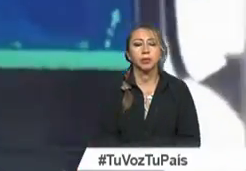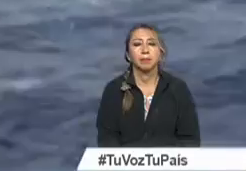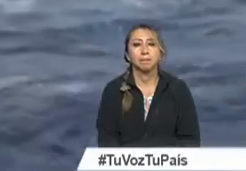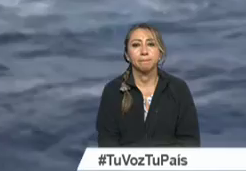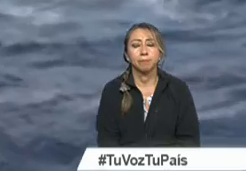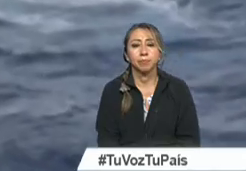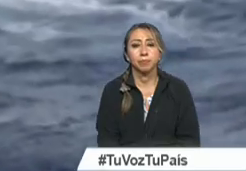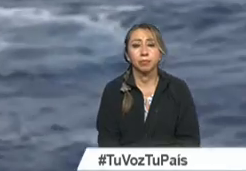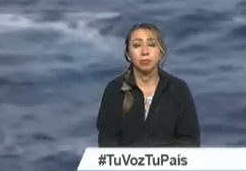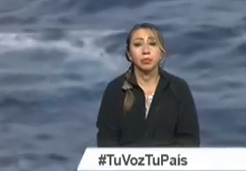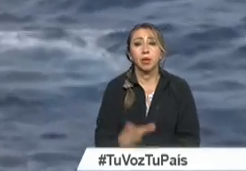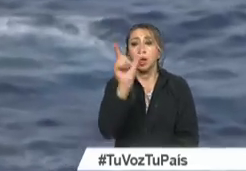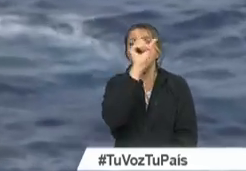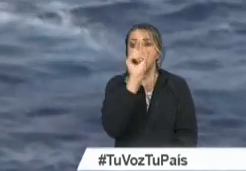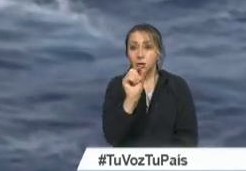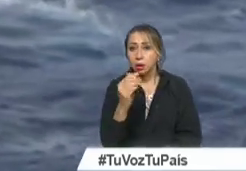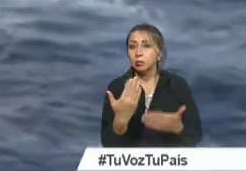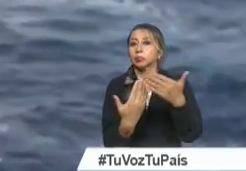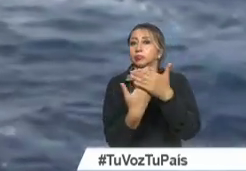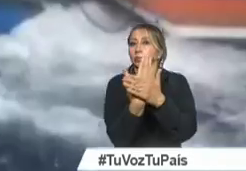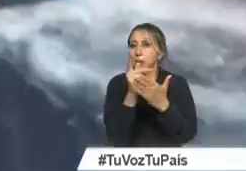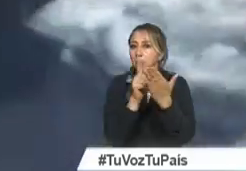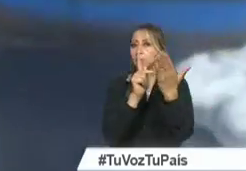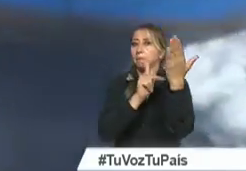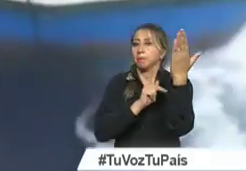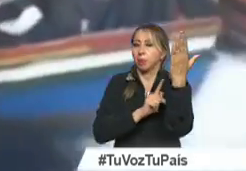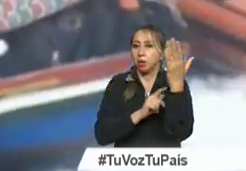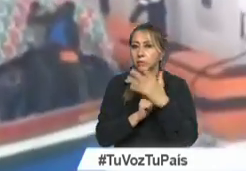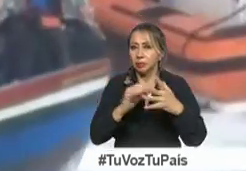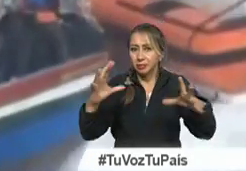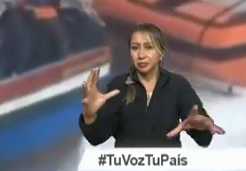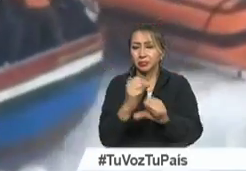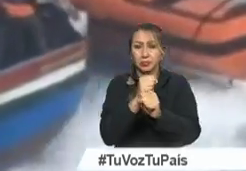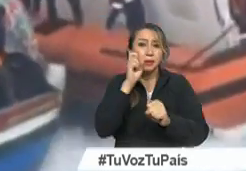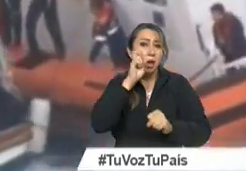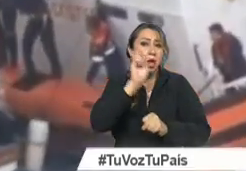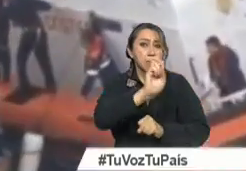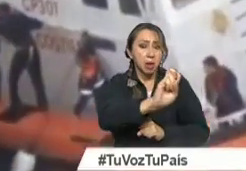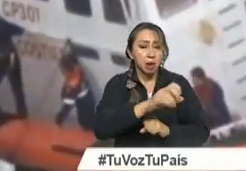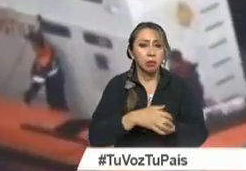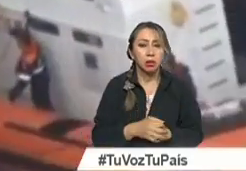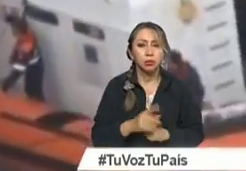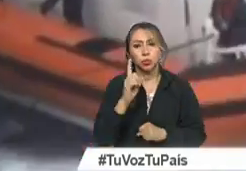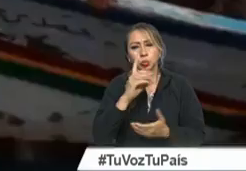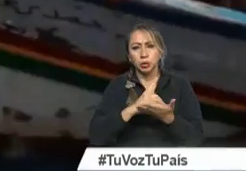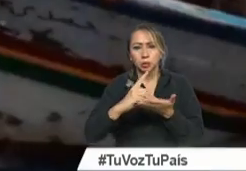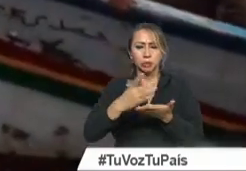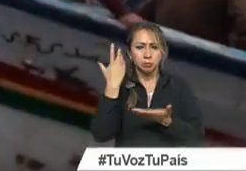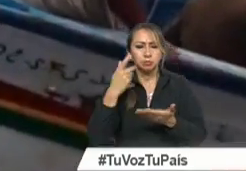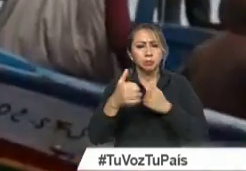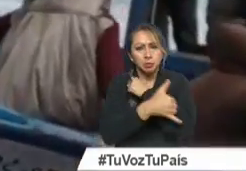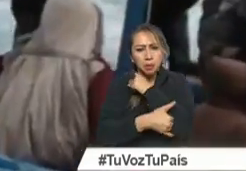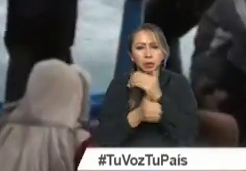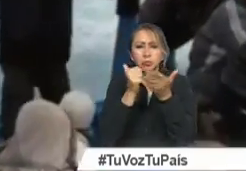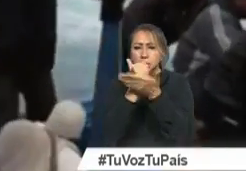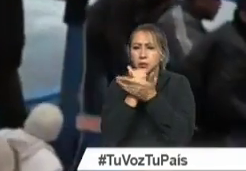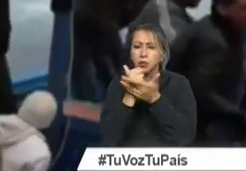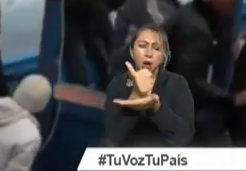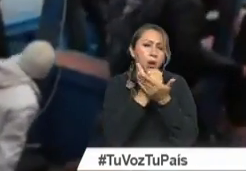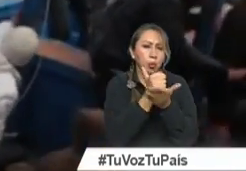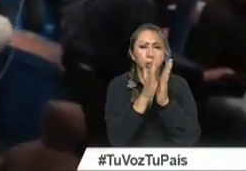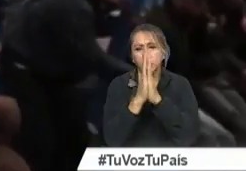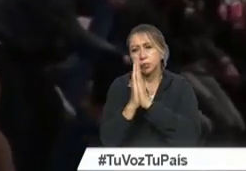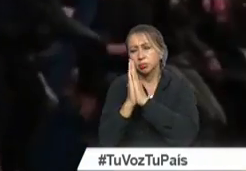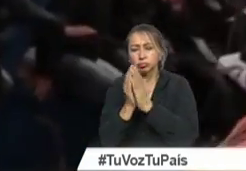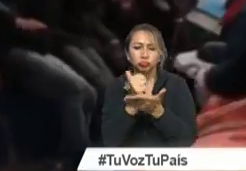italia requiere un nuevo plan operacional para la acogida de inmigrantes desde hace una semana el país pide ayuda a sus vecinos europeos